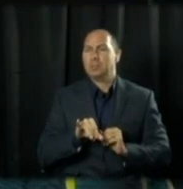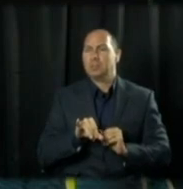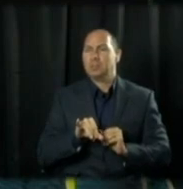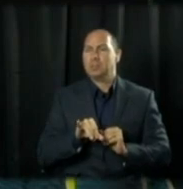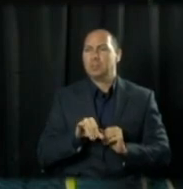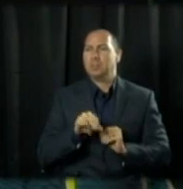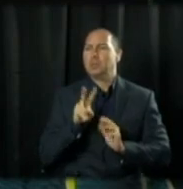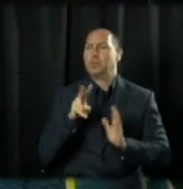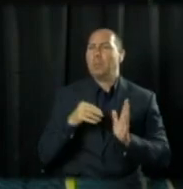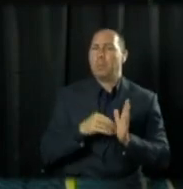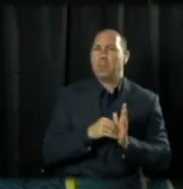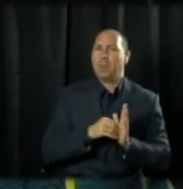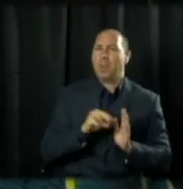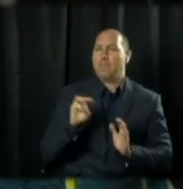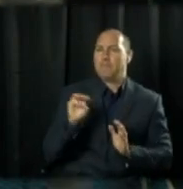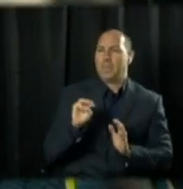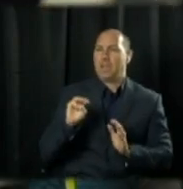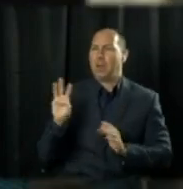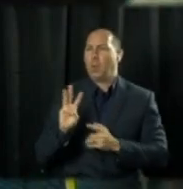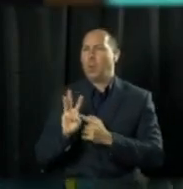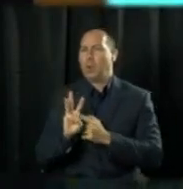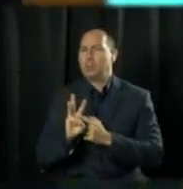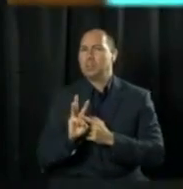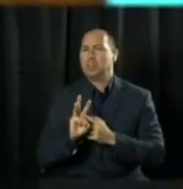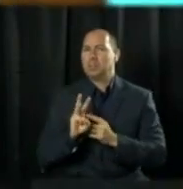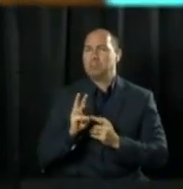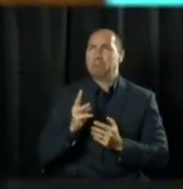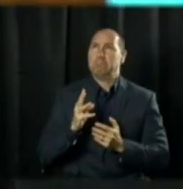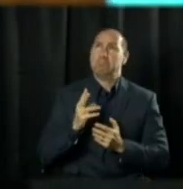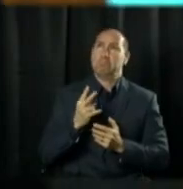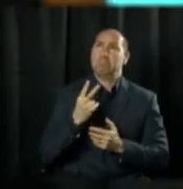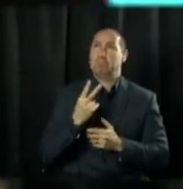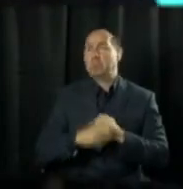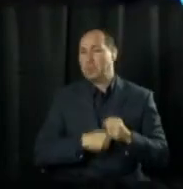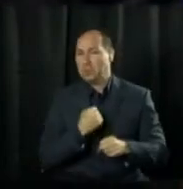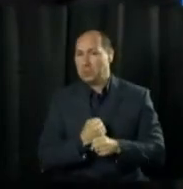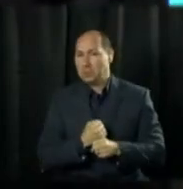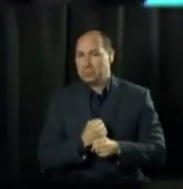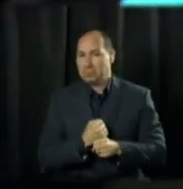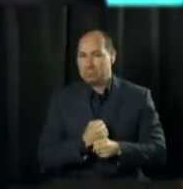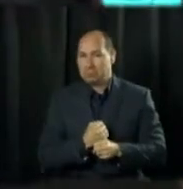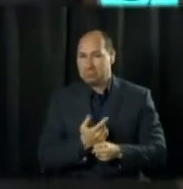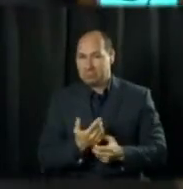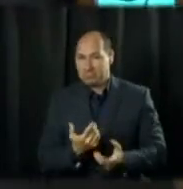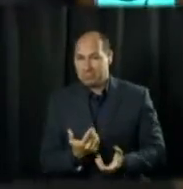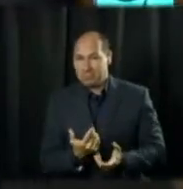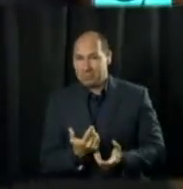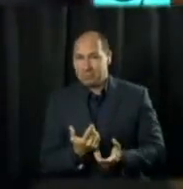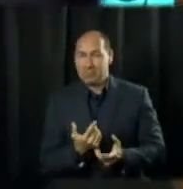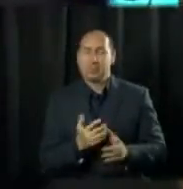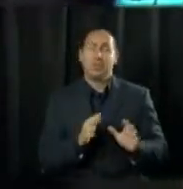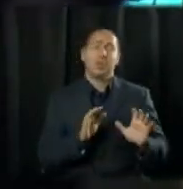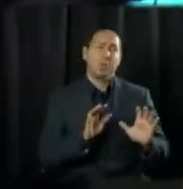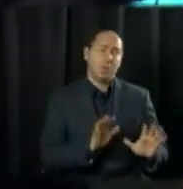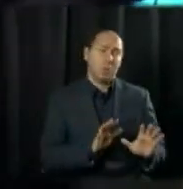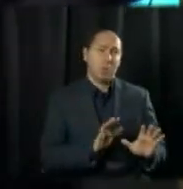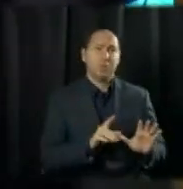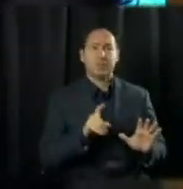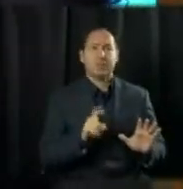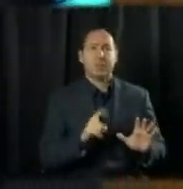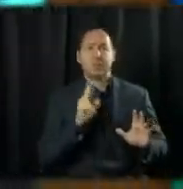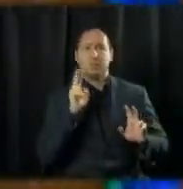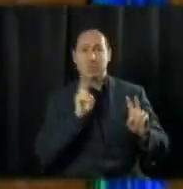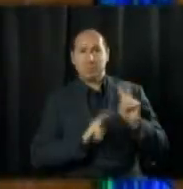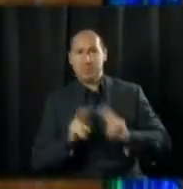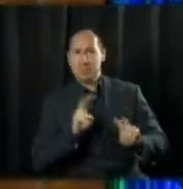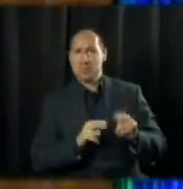Hay 2,000 megawatts en prácticamente 2 años de renovables. Pues vamos a tener que ver dónde termina ese proceso,